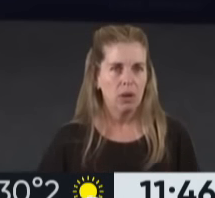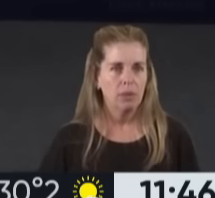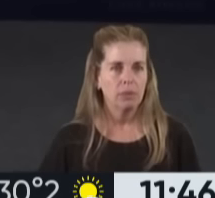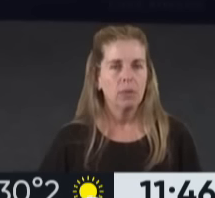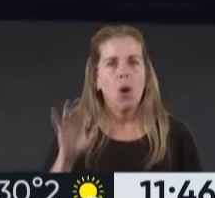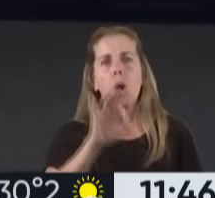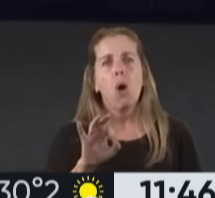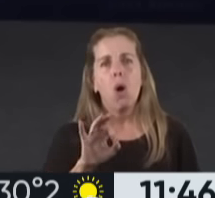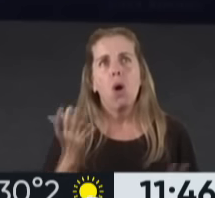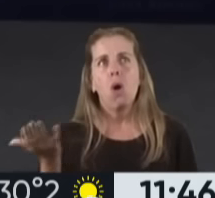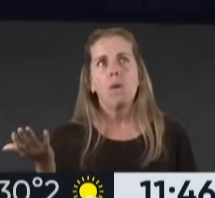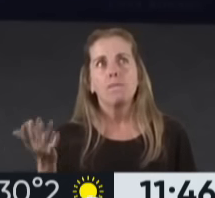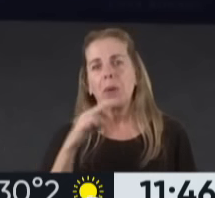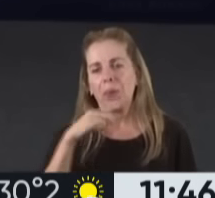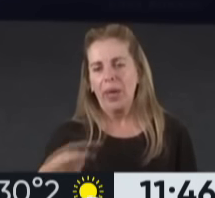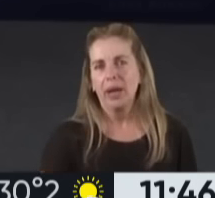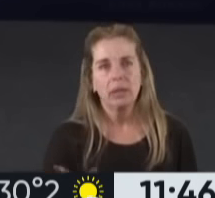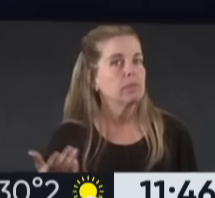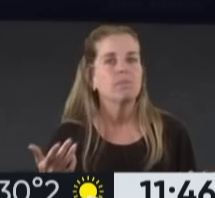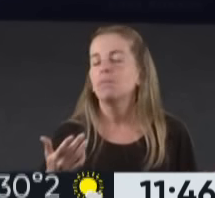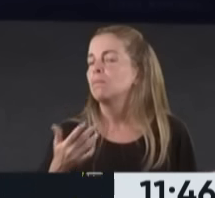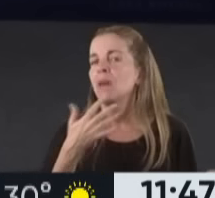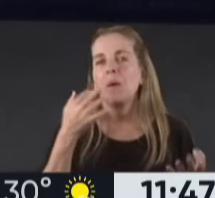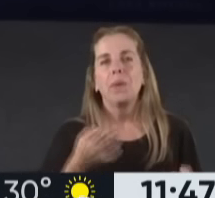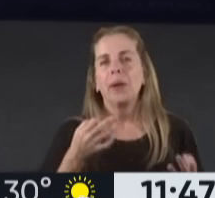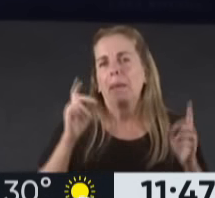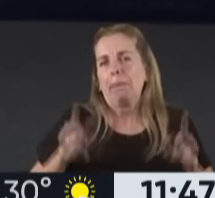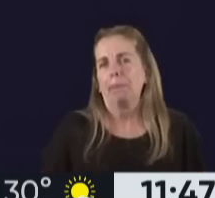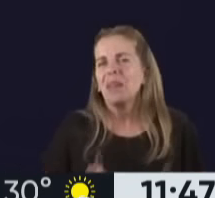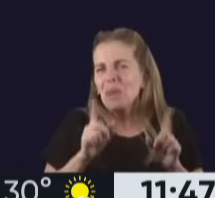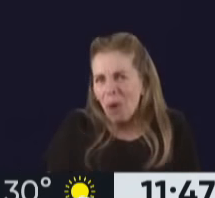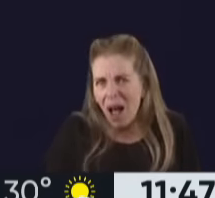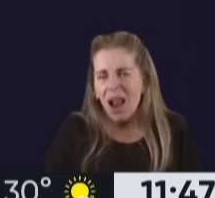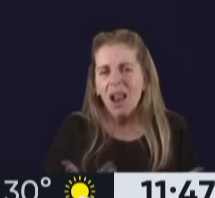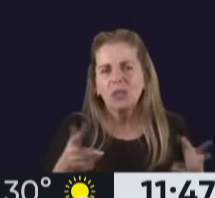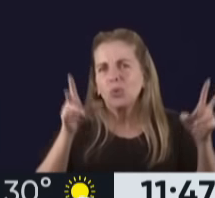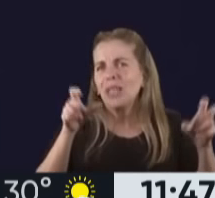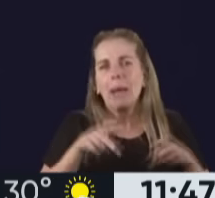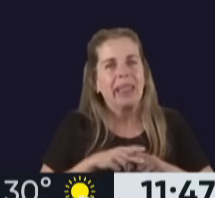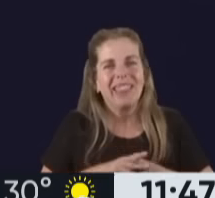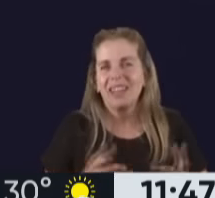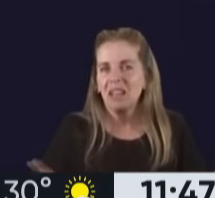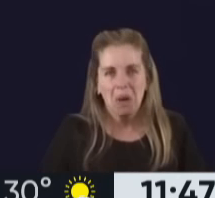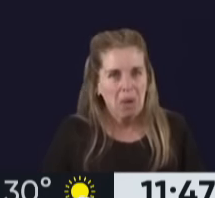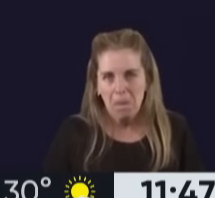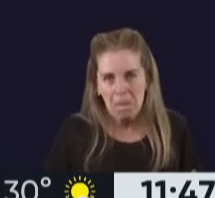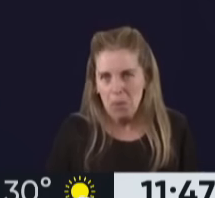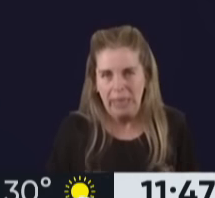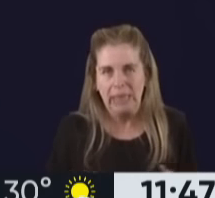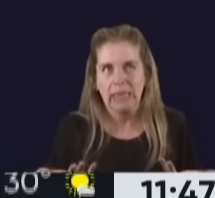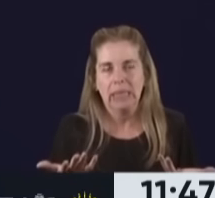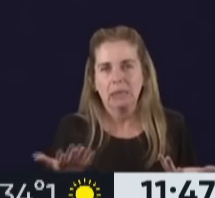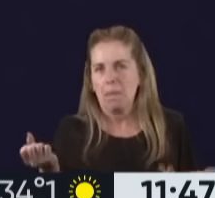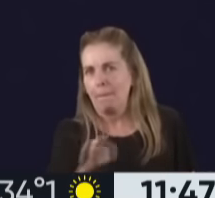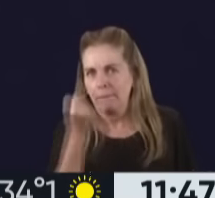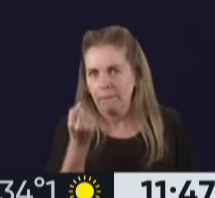O el mismo viernes, veremos. No, la verdad que no. Igual es un tema estrictamente técnico, digamos.